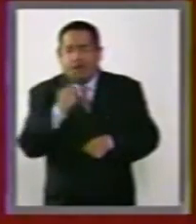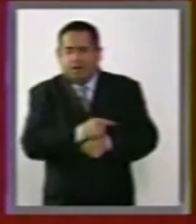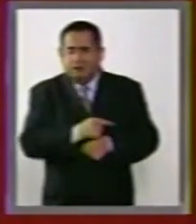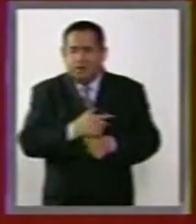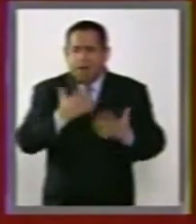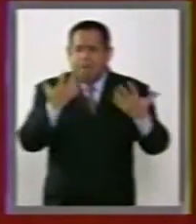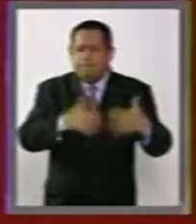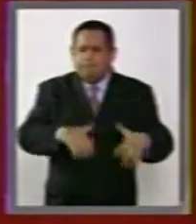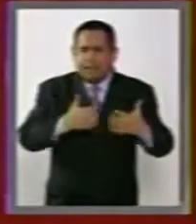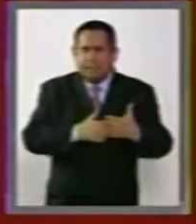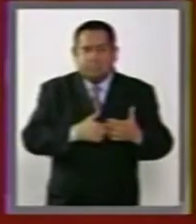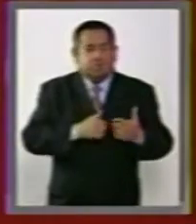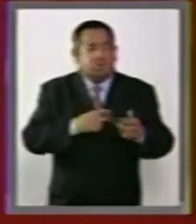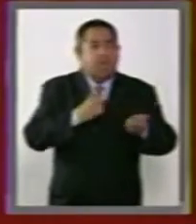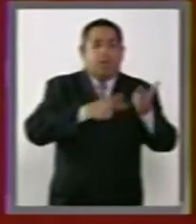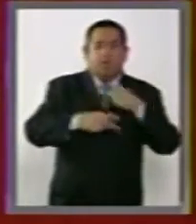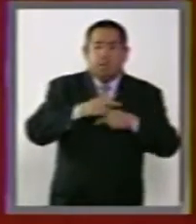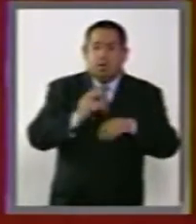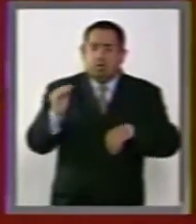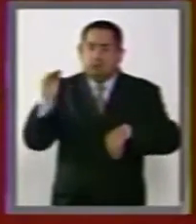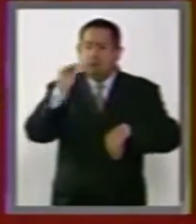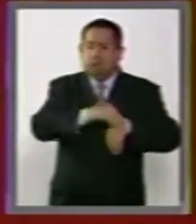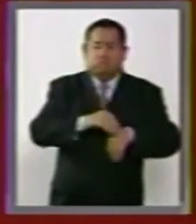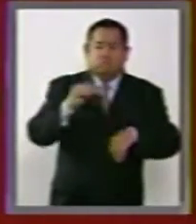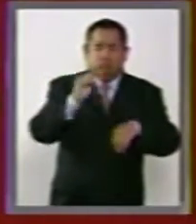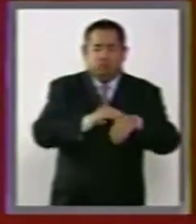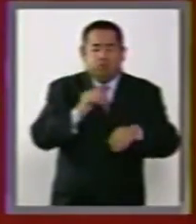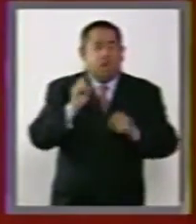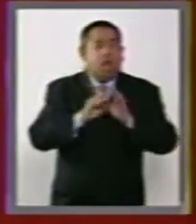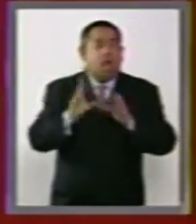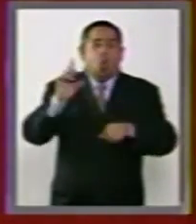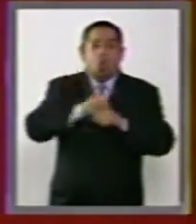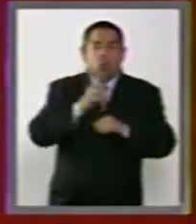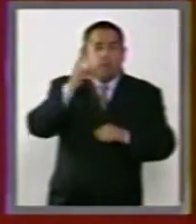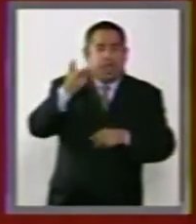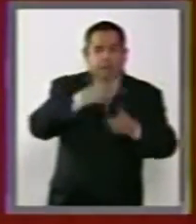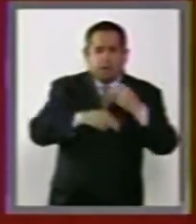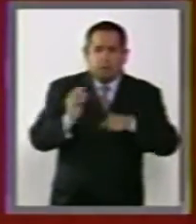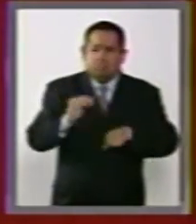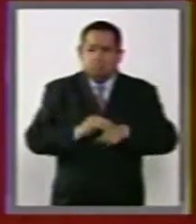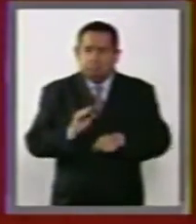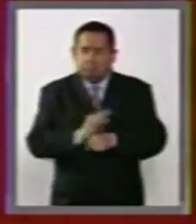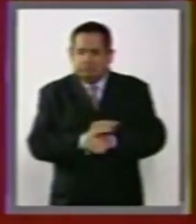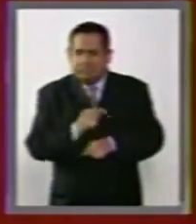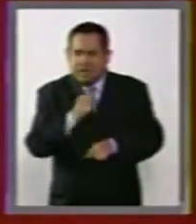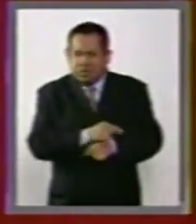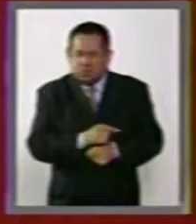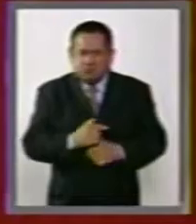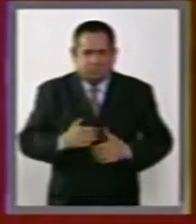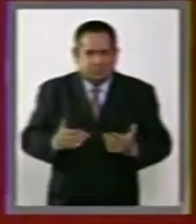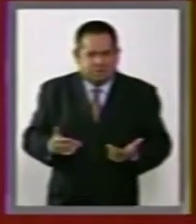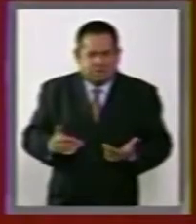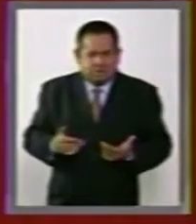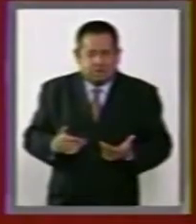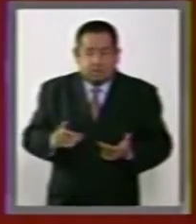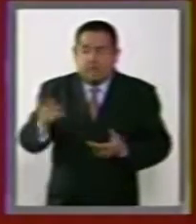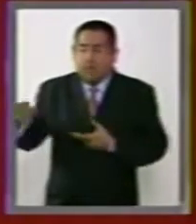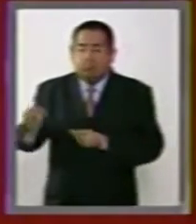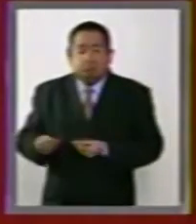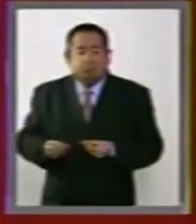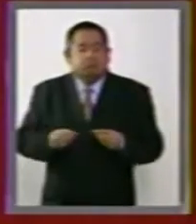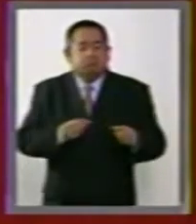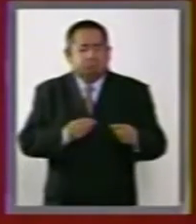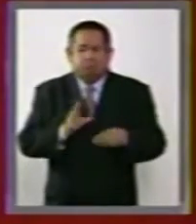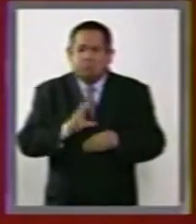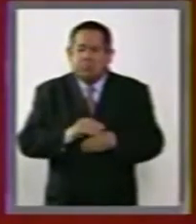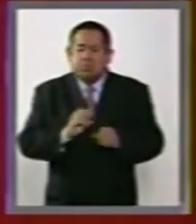las empresas que van a venir a invertir algún día aquí a México. Se les está cediendo